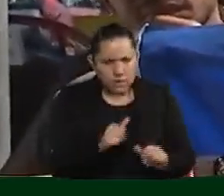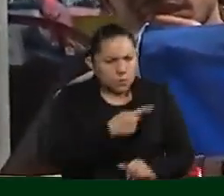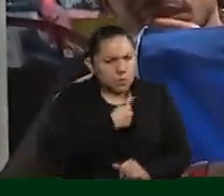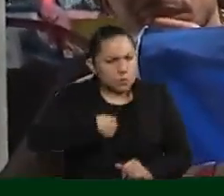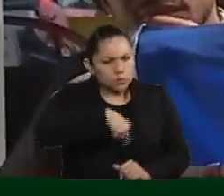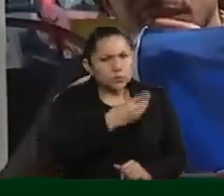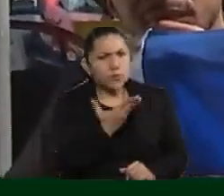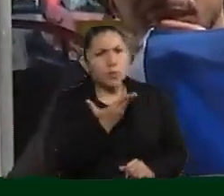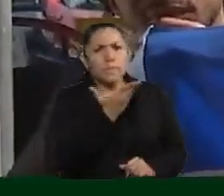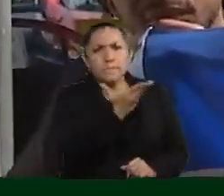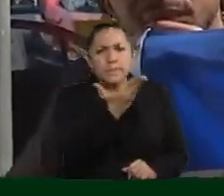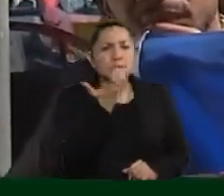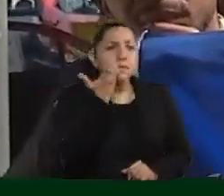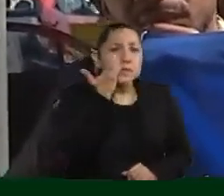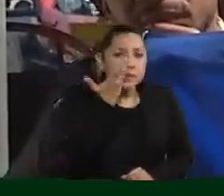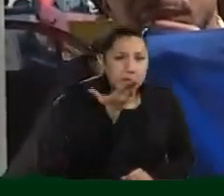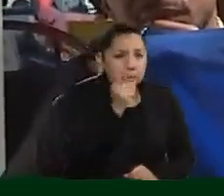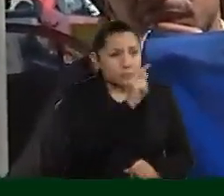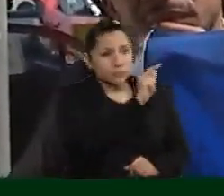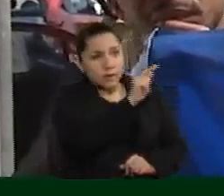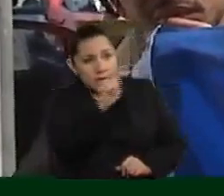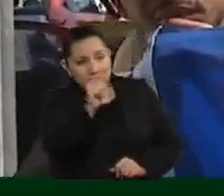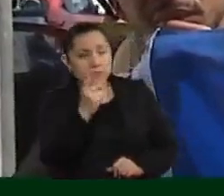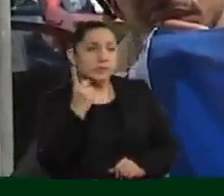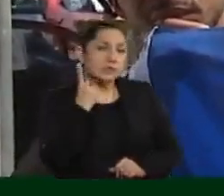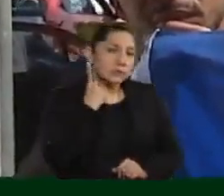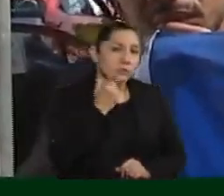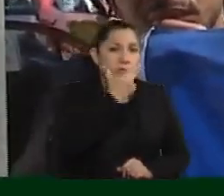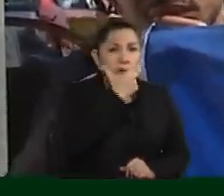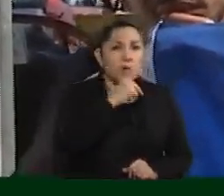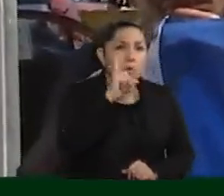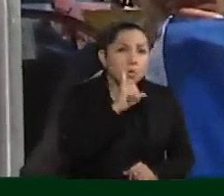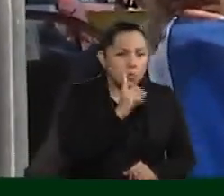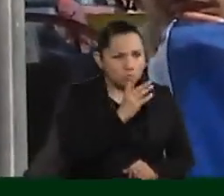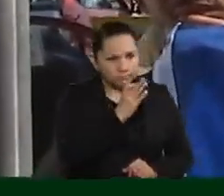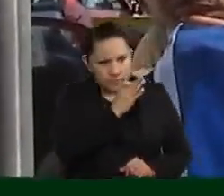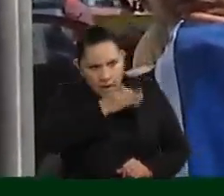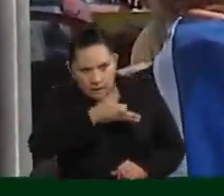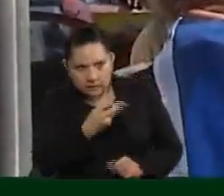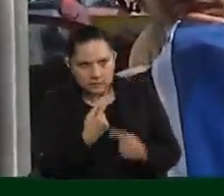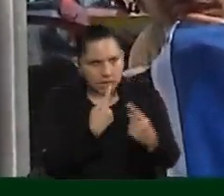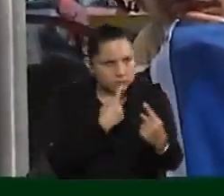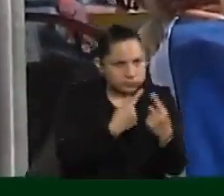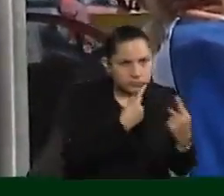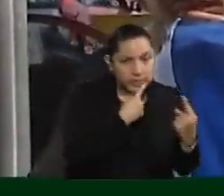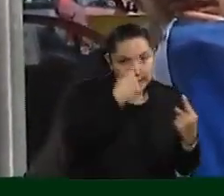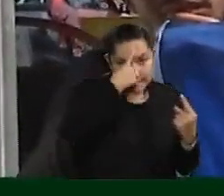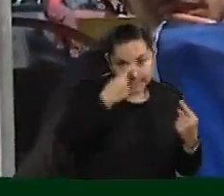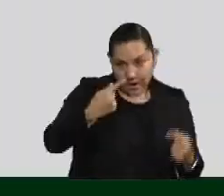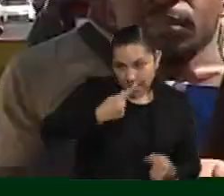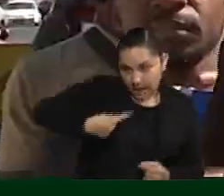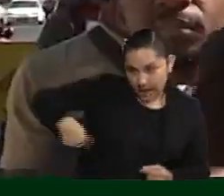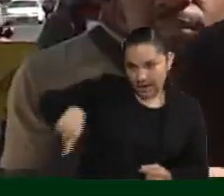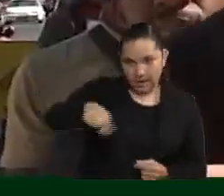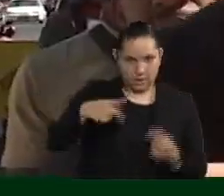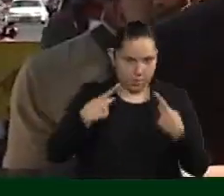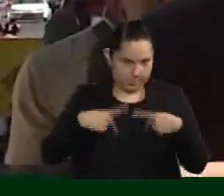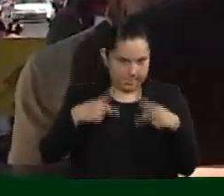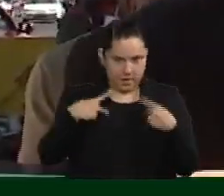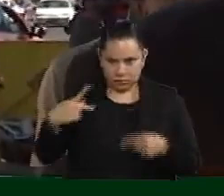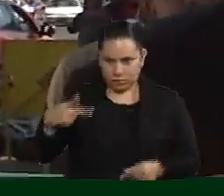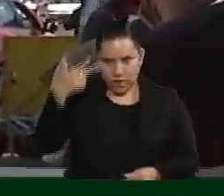acepten el diálogo con nosotros para buscar solución a favor de nuestros hermanos haitianos.